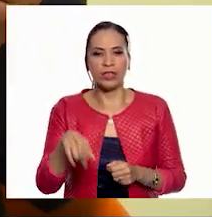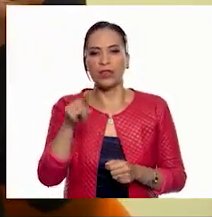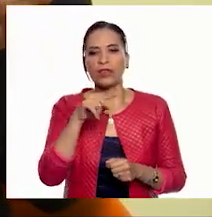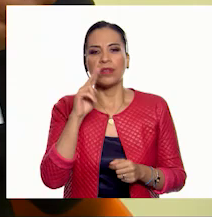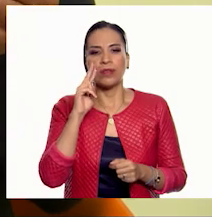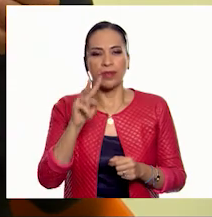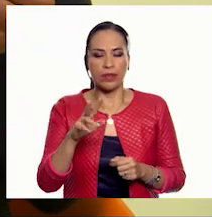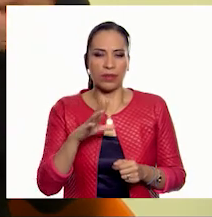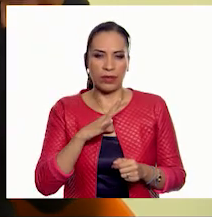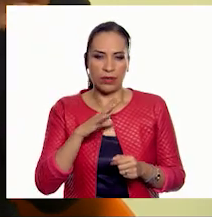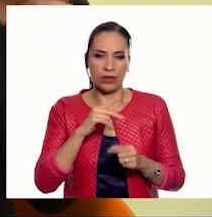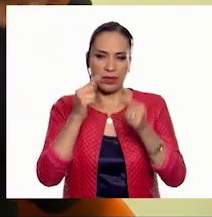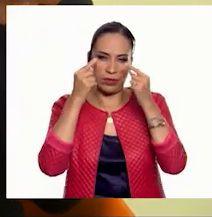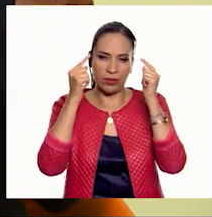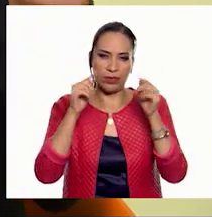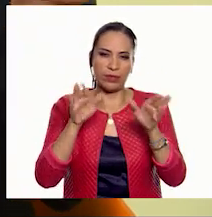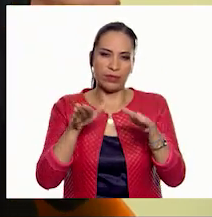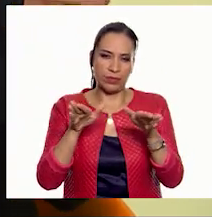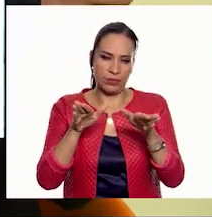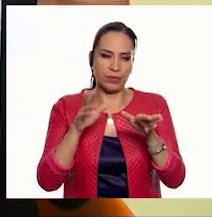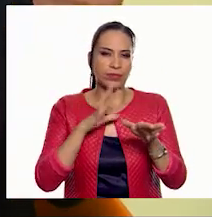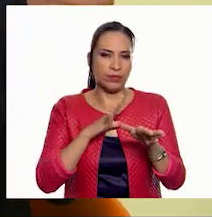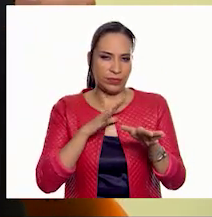las antenas. Y está volando.